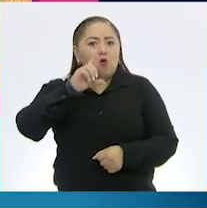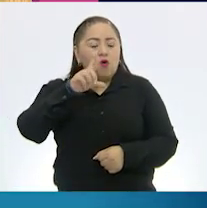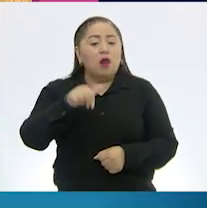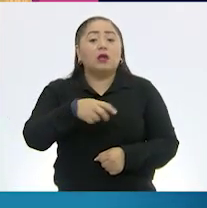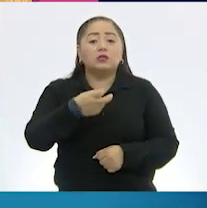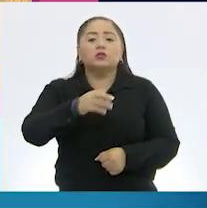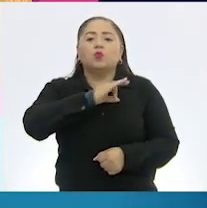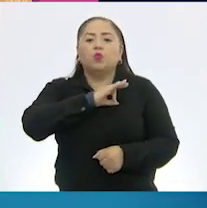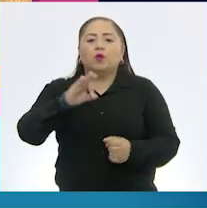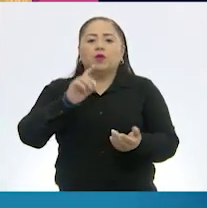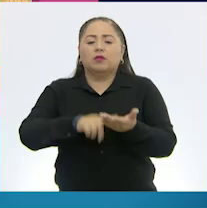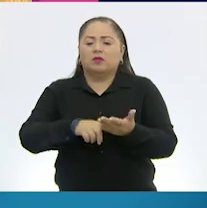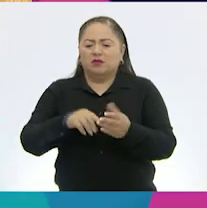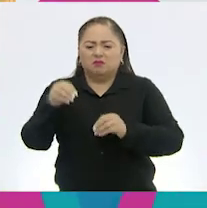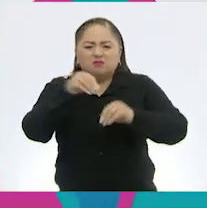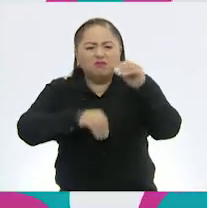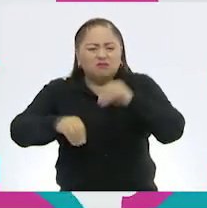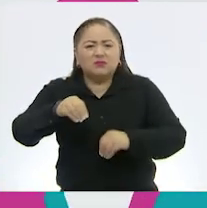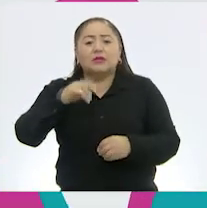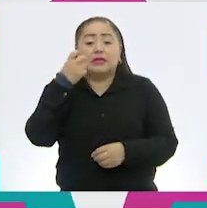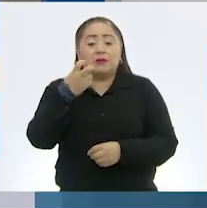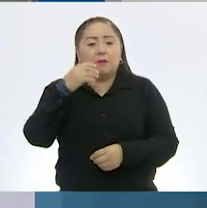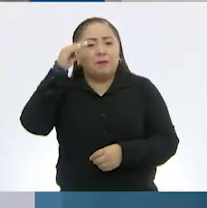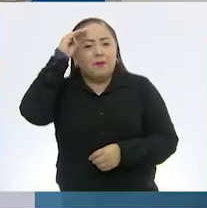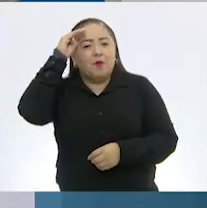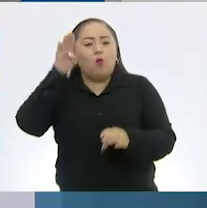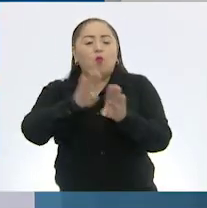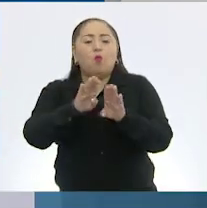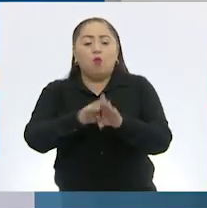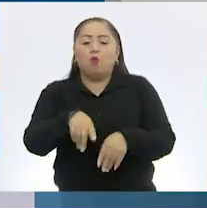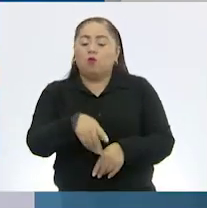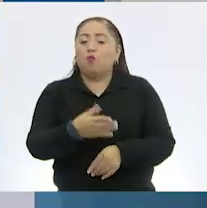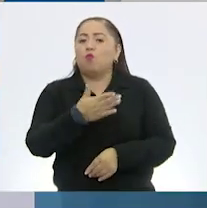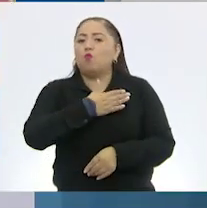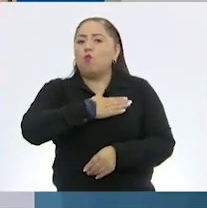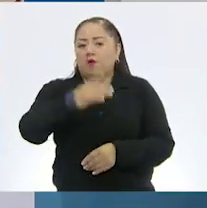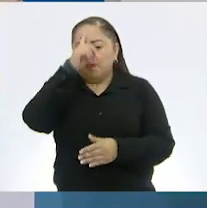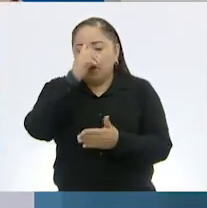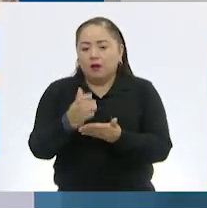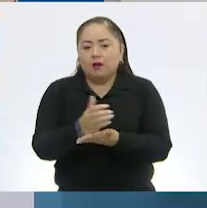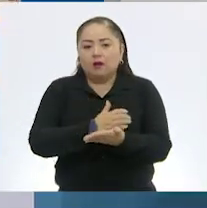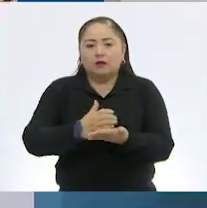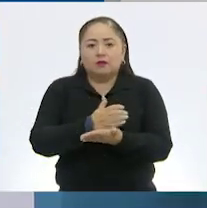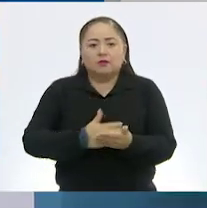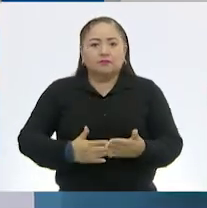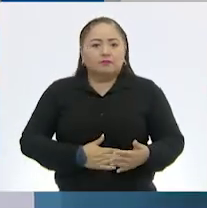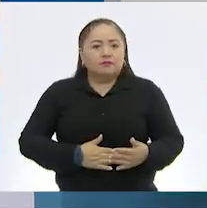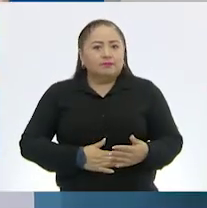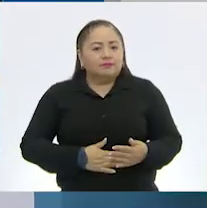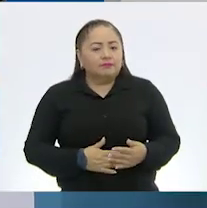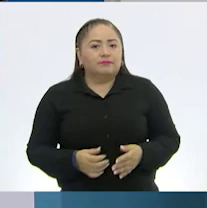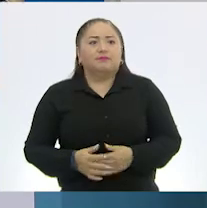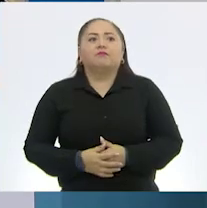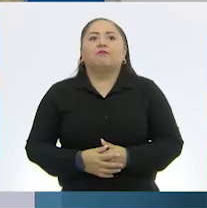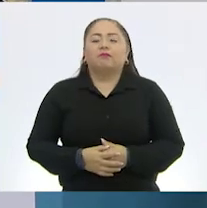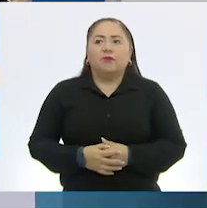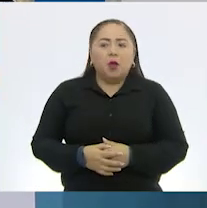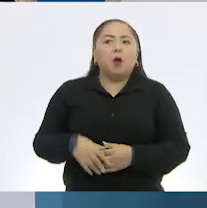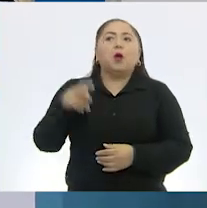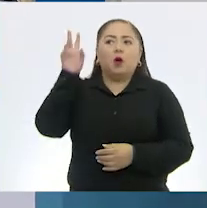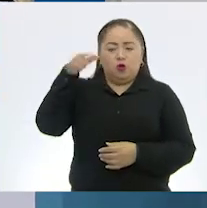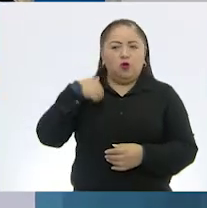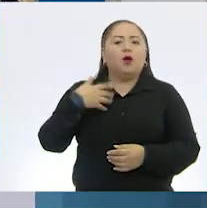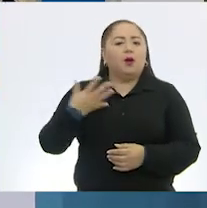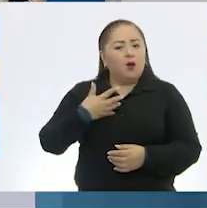en ayunas. Y se consideraba que era un buen remedio para la pancita. ¿Sí? Órale, yo también tengo